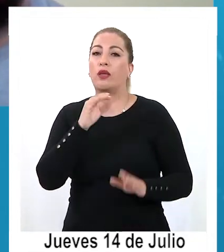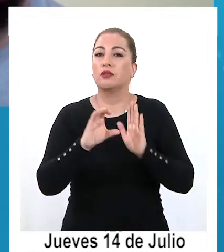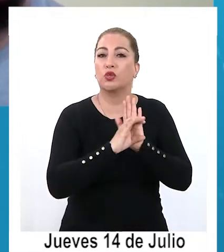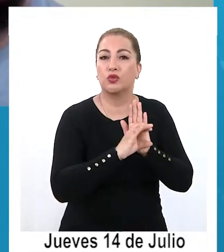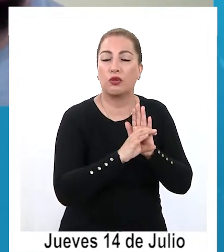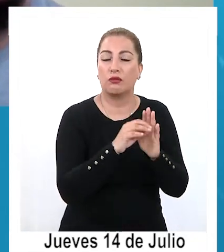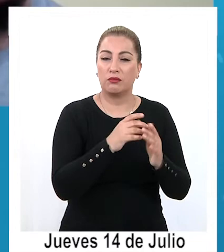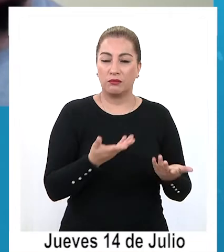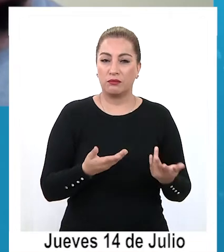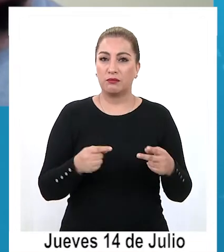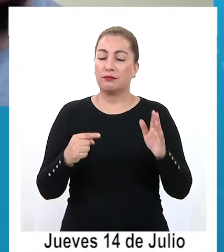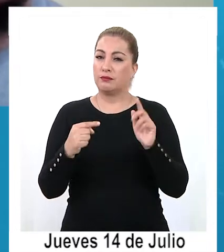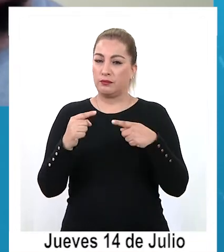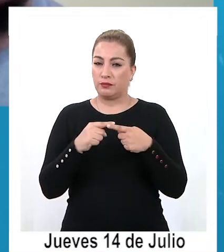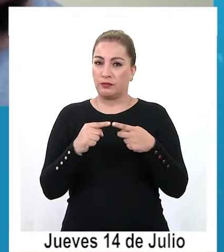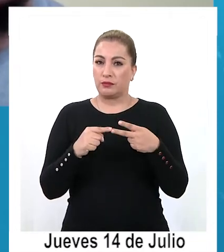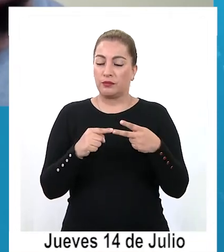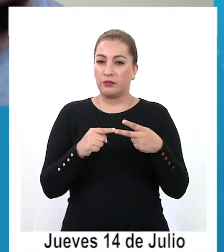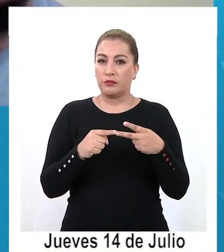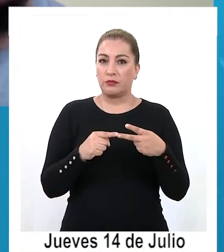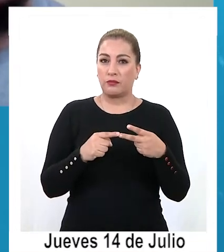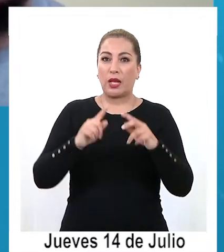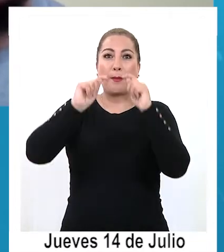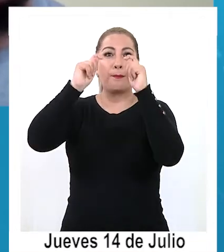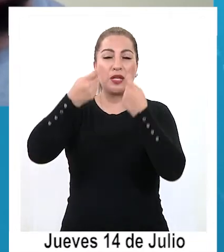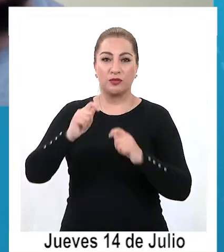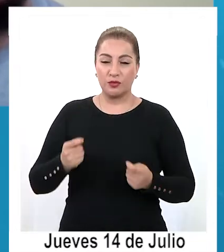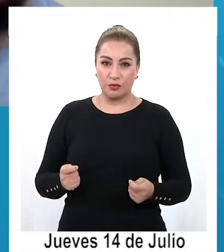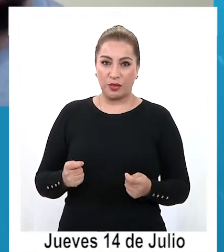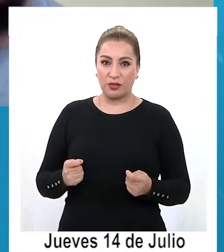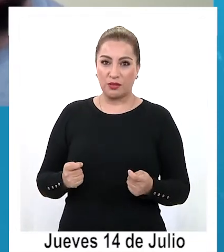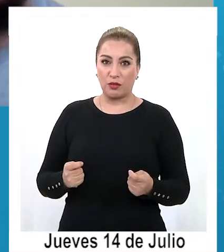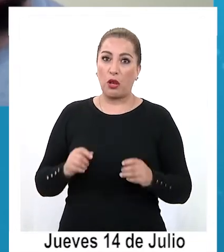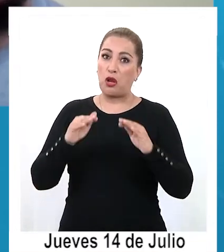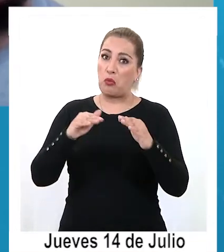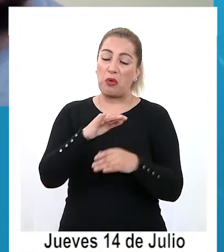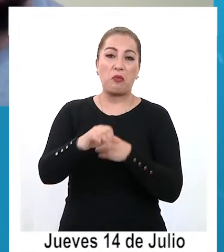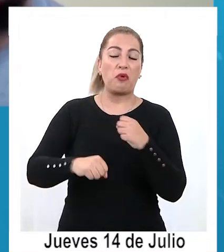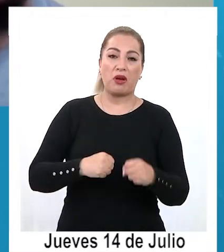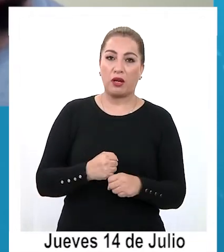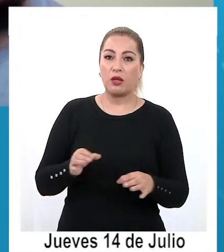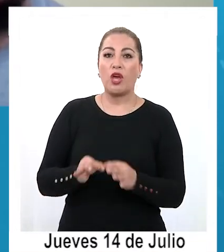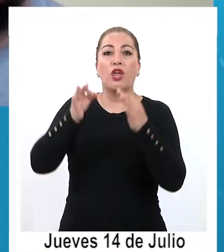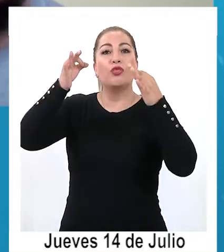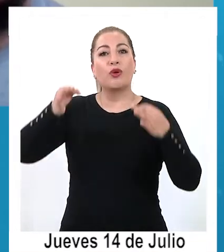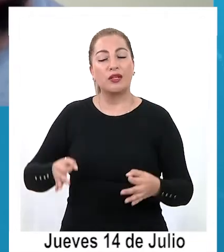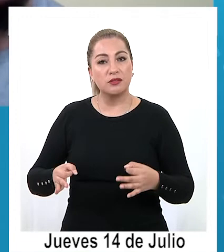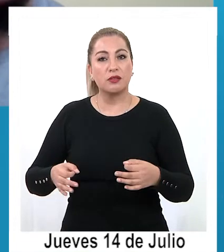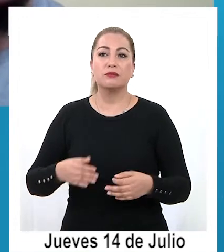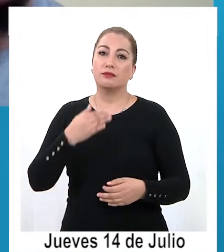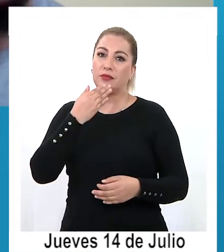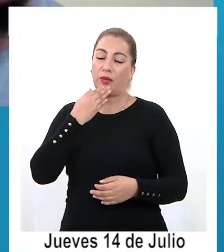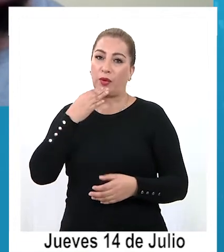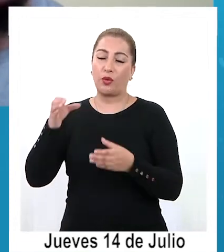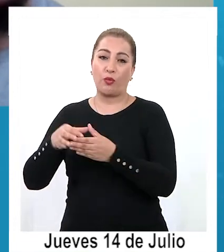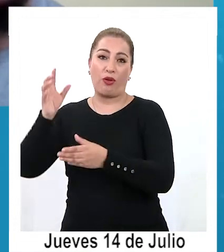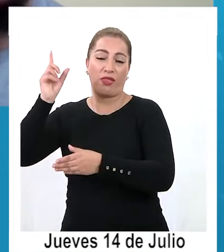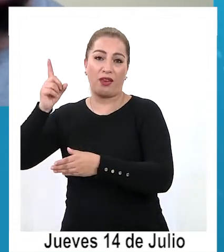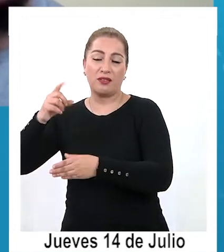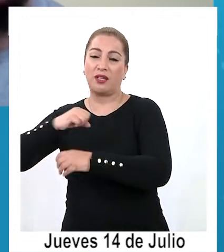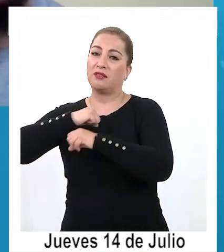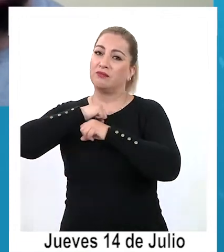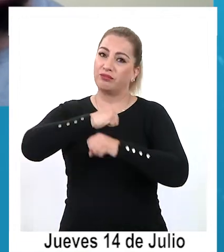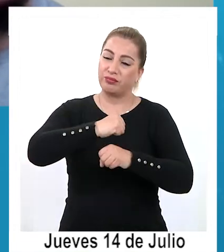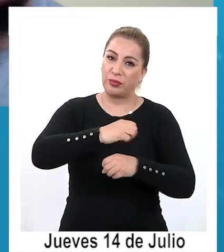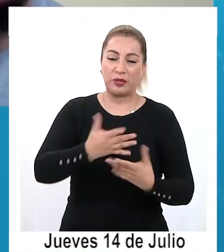a glosas de partidas de presupuesto que se ven todos los años, respecto a educación y carabineros, también se llevó al